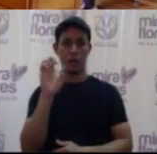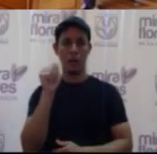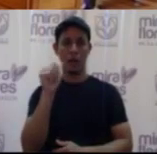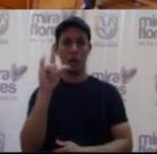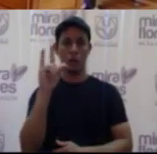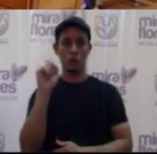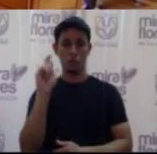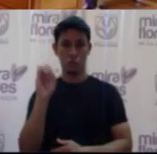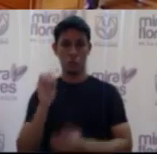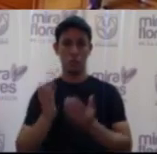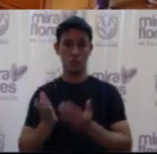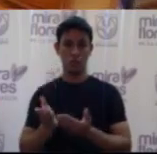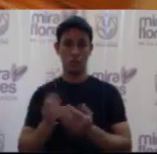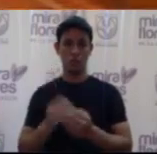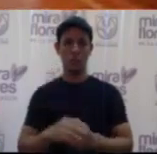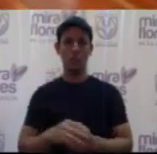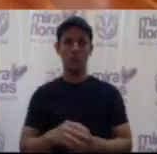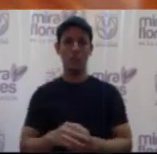Riego,